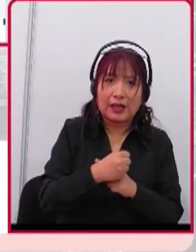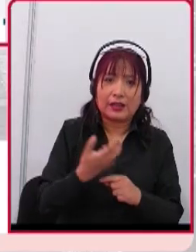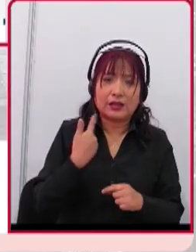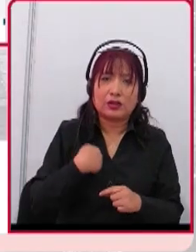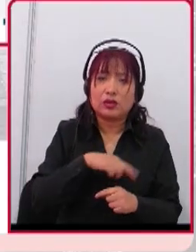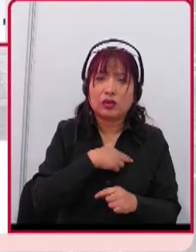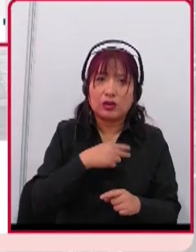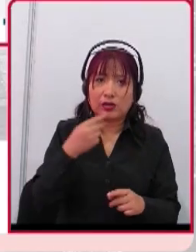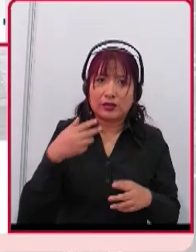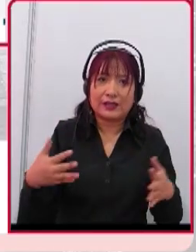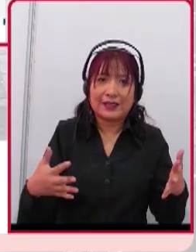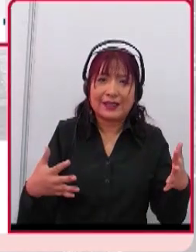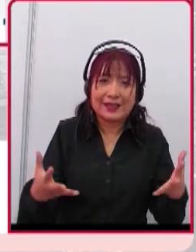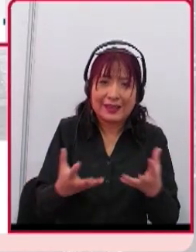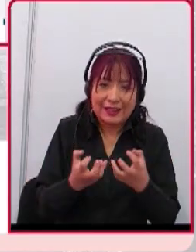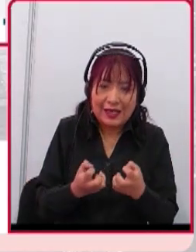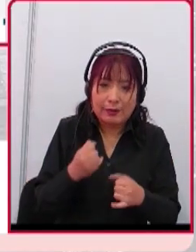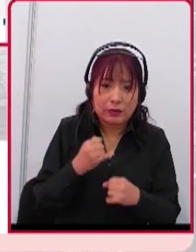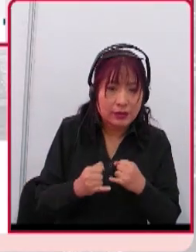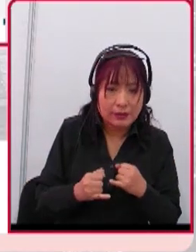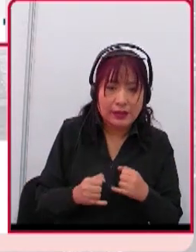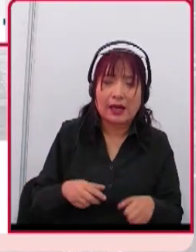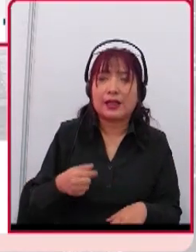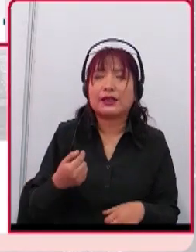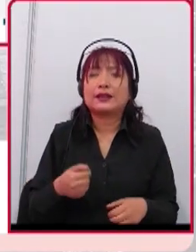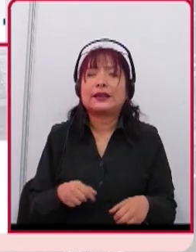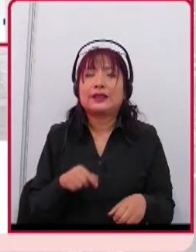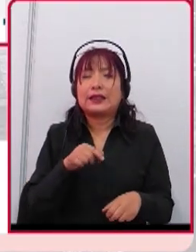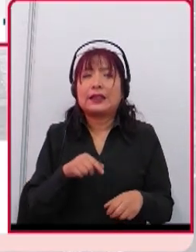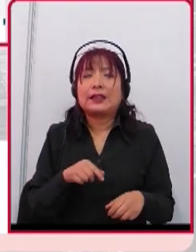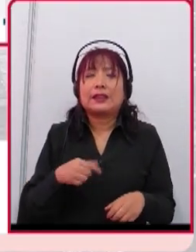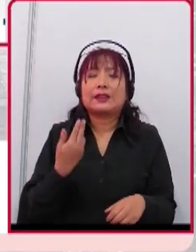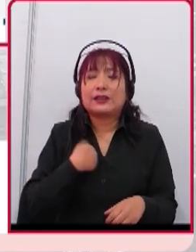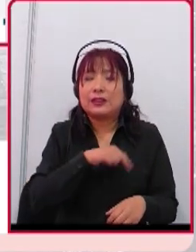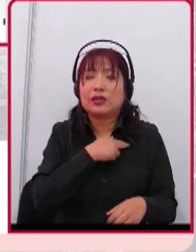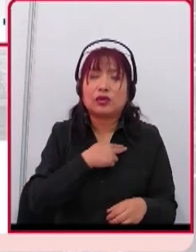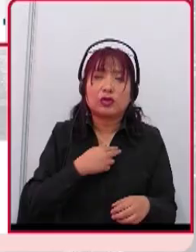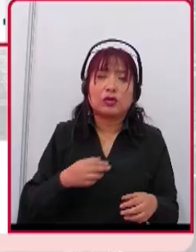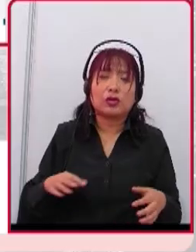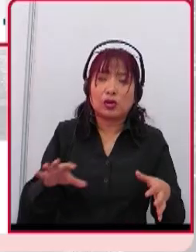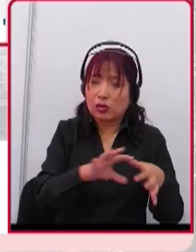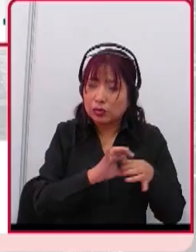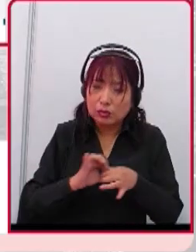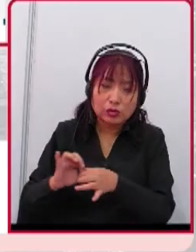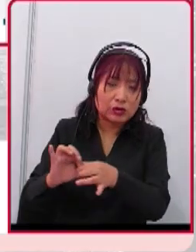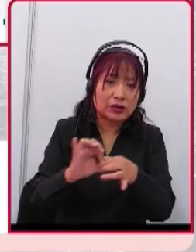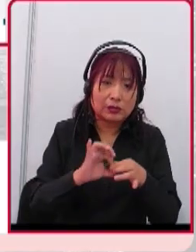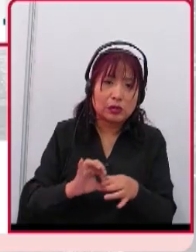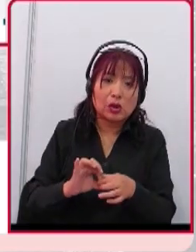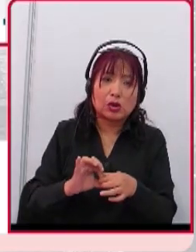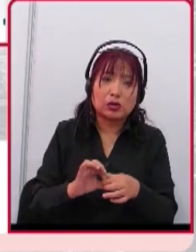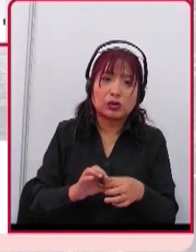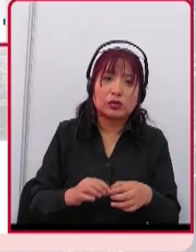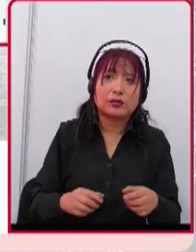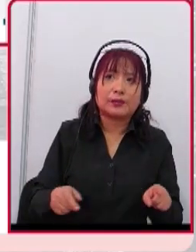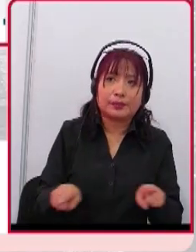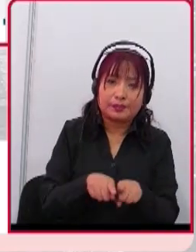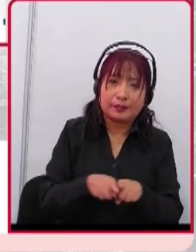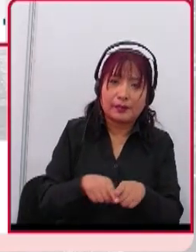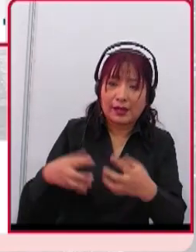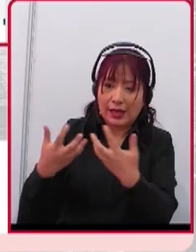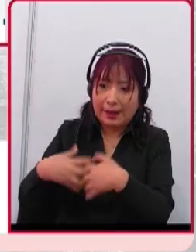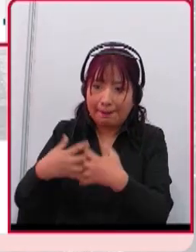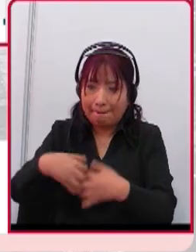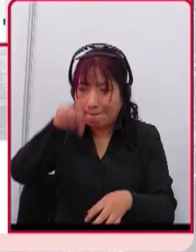apuntando a cerrar y eso no va a ser posible si no unimos, si no hay una sinergia justamente con la inversión privada, ¿no? Con las empresas